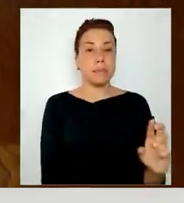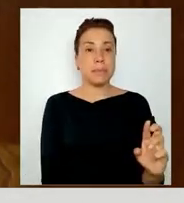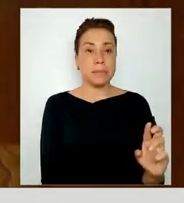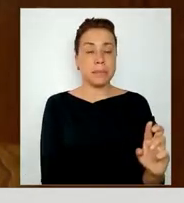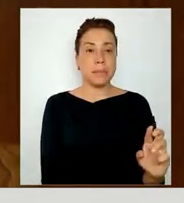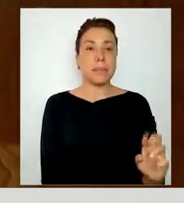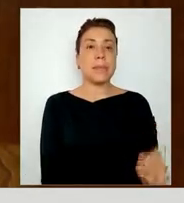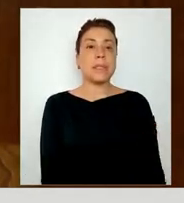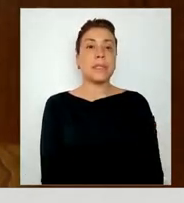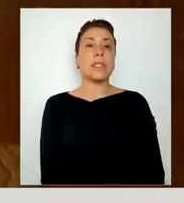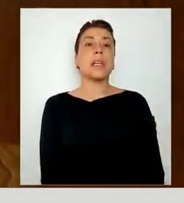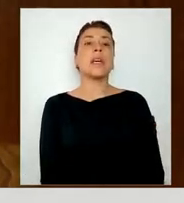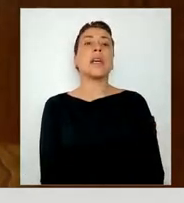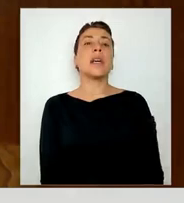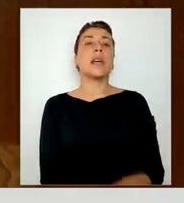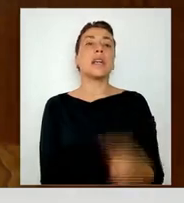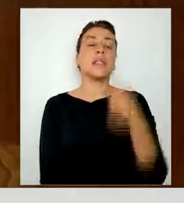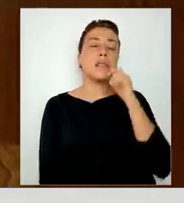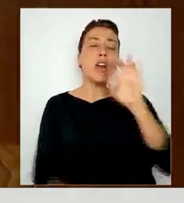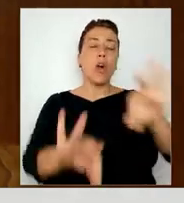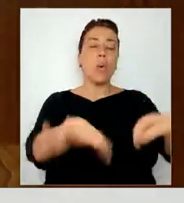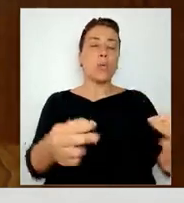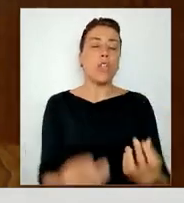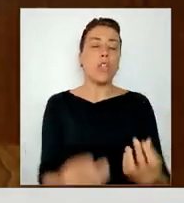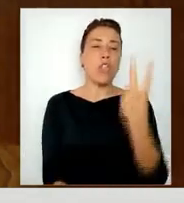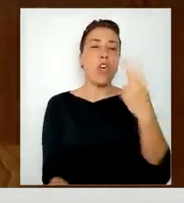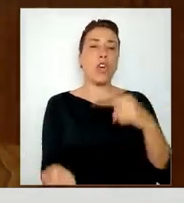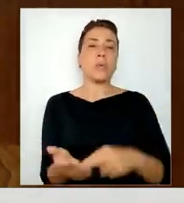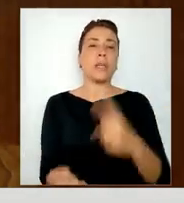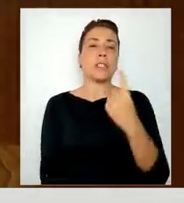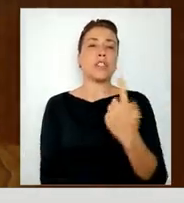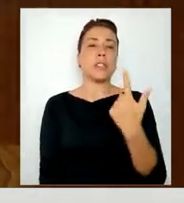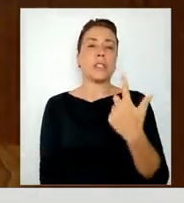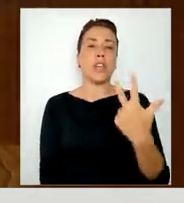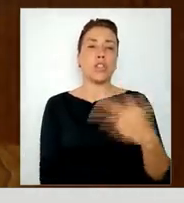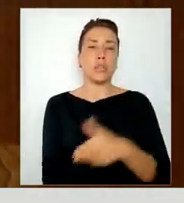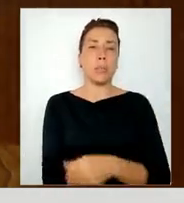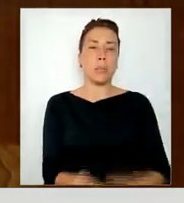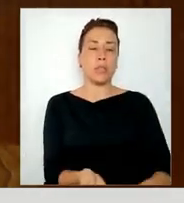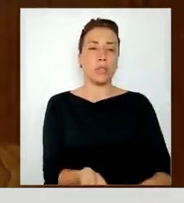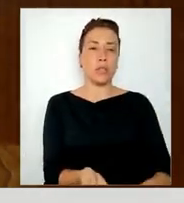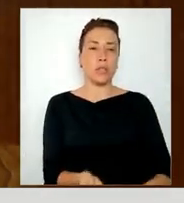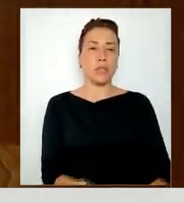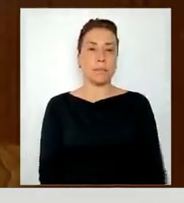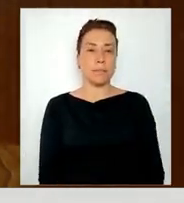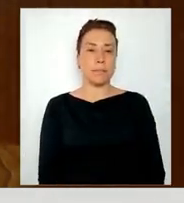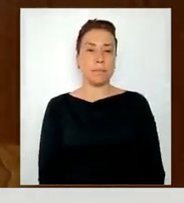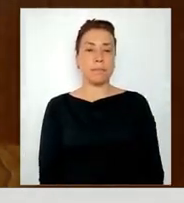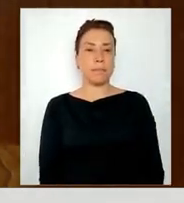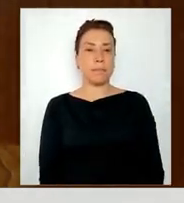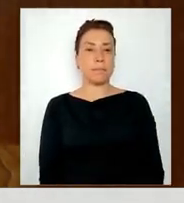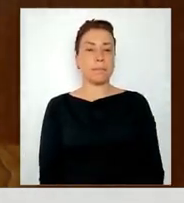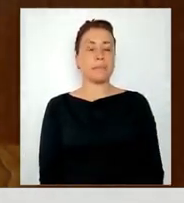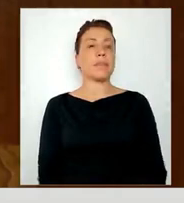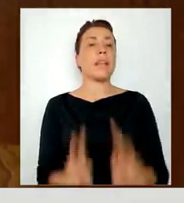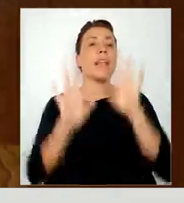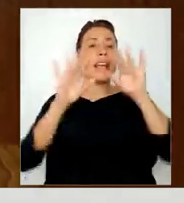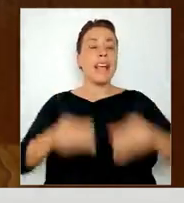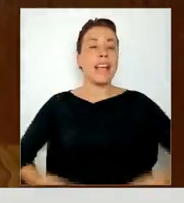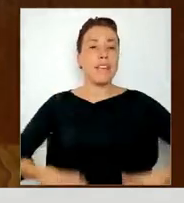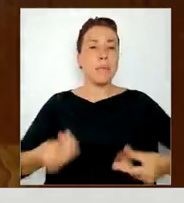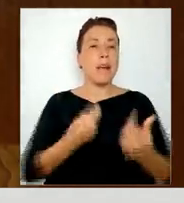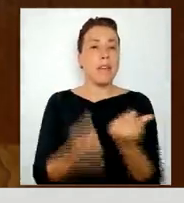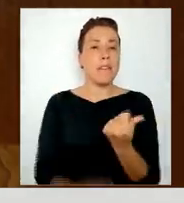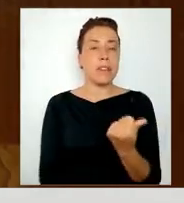régimen a 2.178 millones en términos consolidados el informe financiero estima un gasto